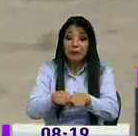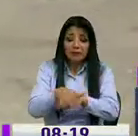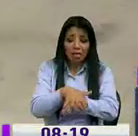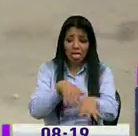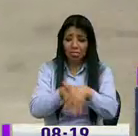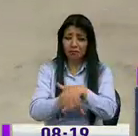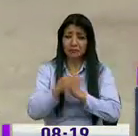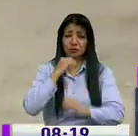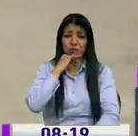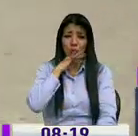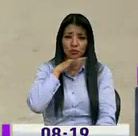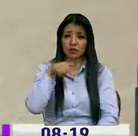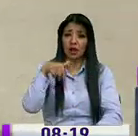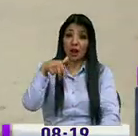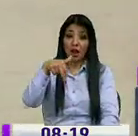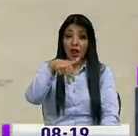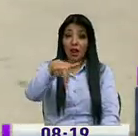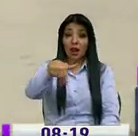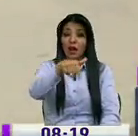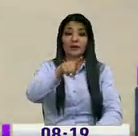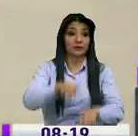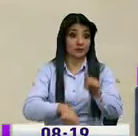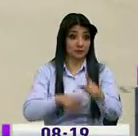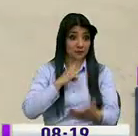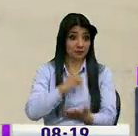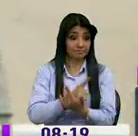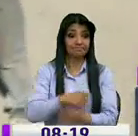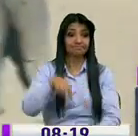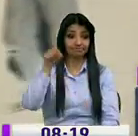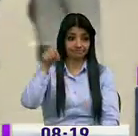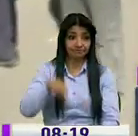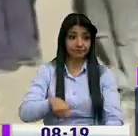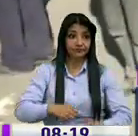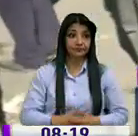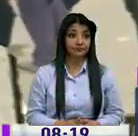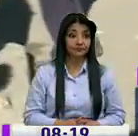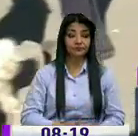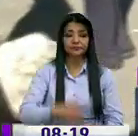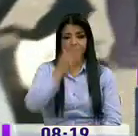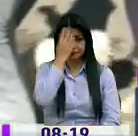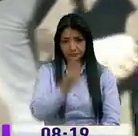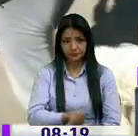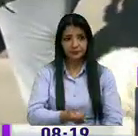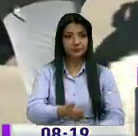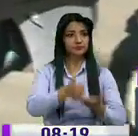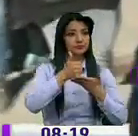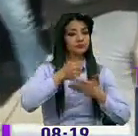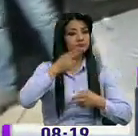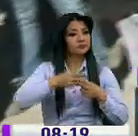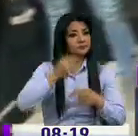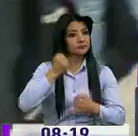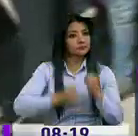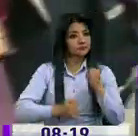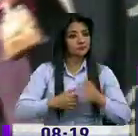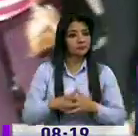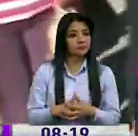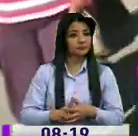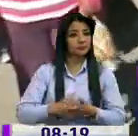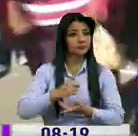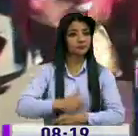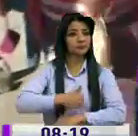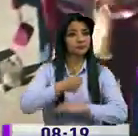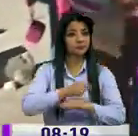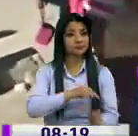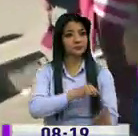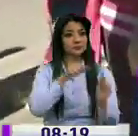podría, me imagino, ni ingresar a este lugar. Buenos días, vecino, ayúdeme con su nombre y apellido. ¿Cómo le parece que la autoridad no venga